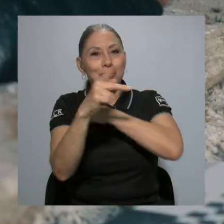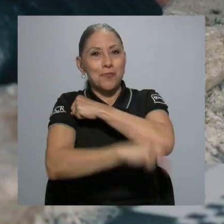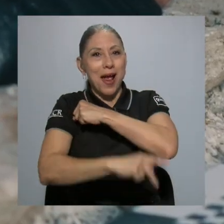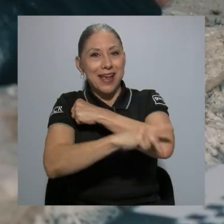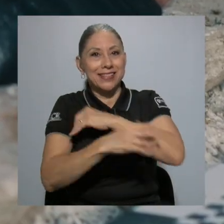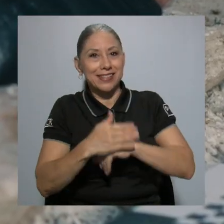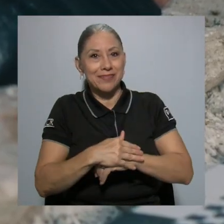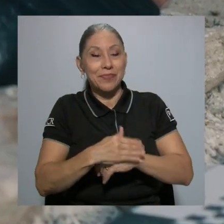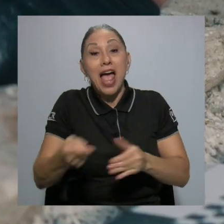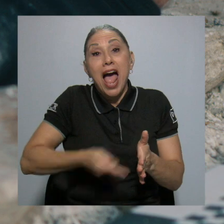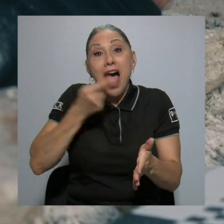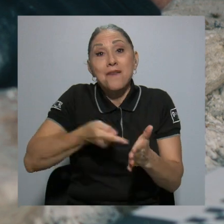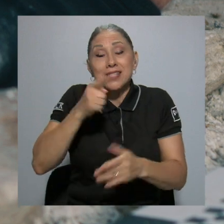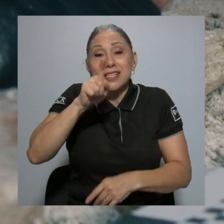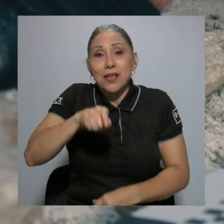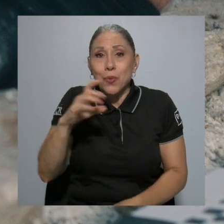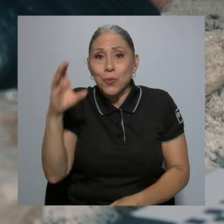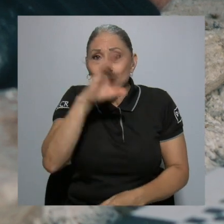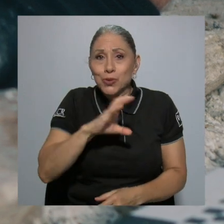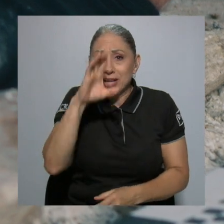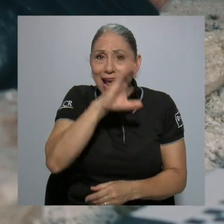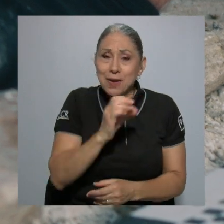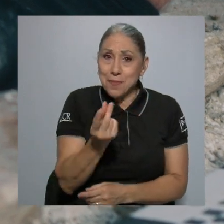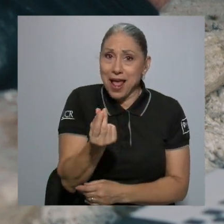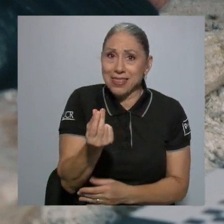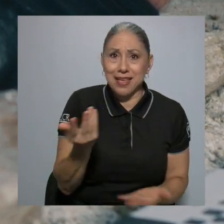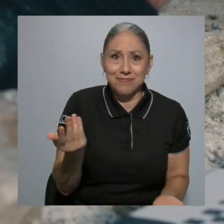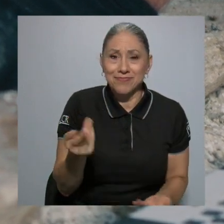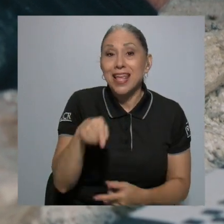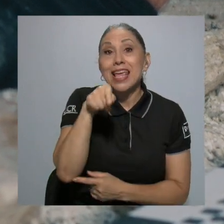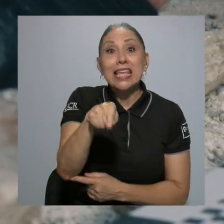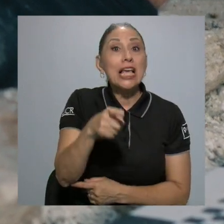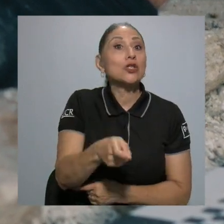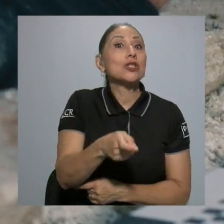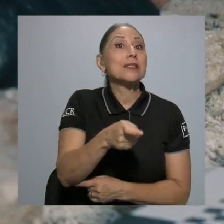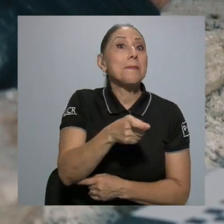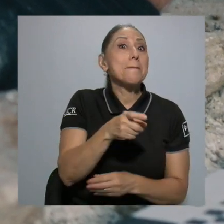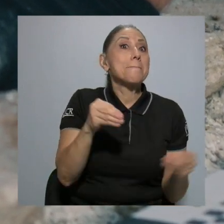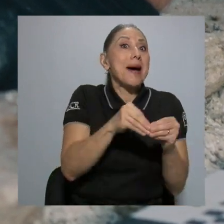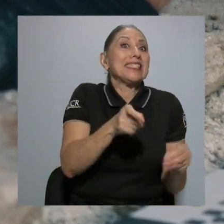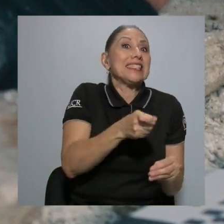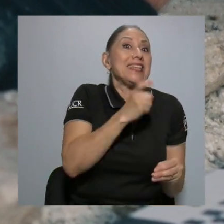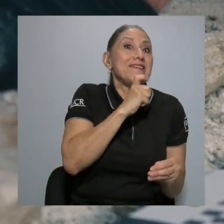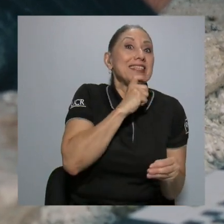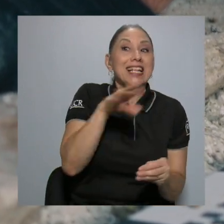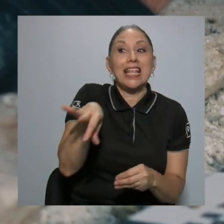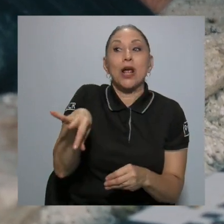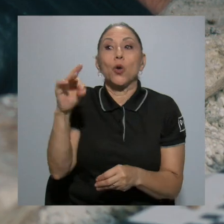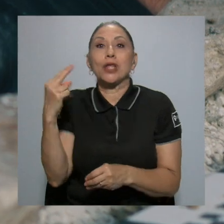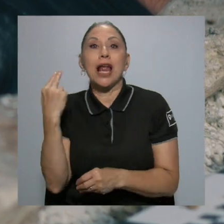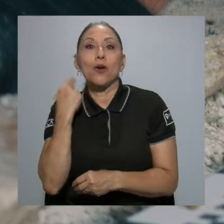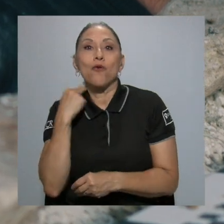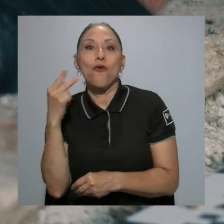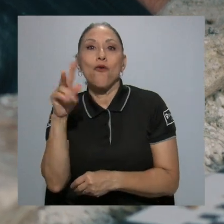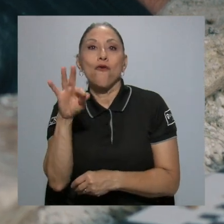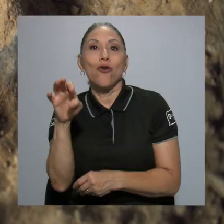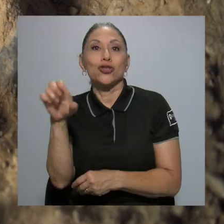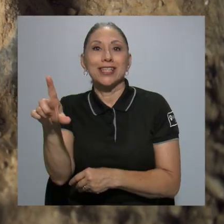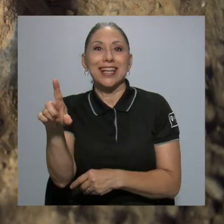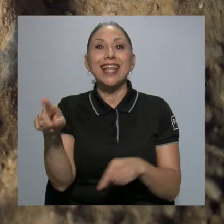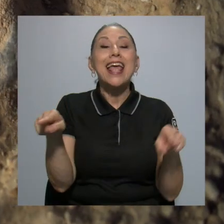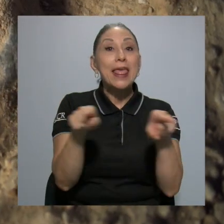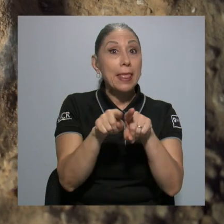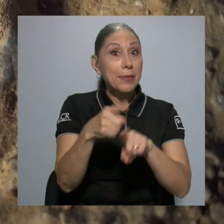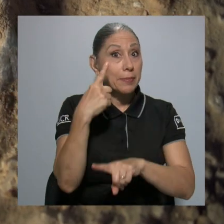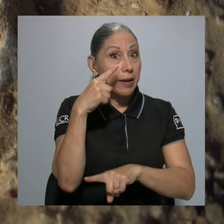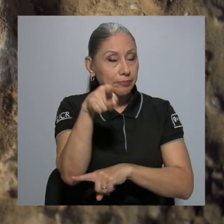tengo que buscar plata y eso me cuesta más que encontrar un fósil raro. Y para darte otra idea, nadie